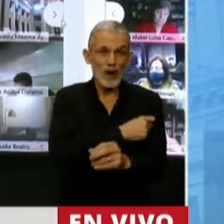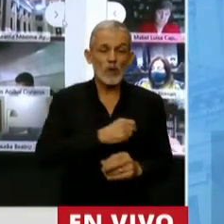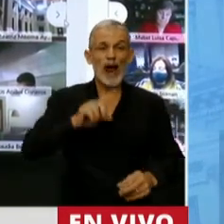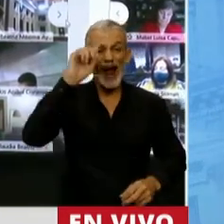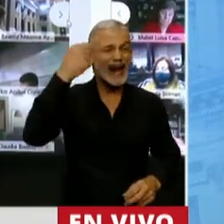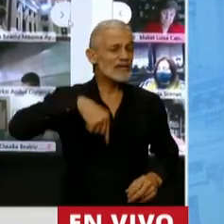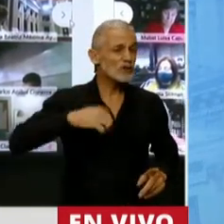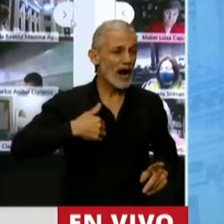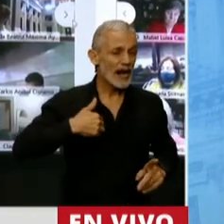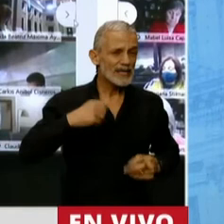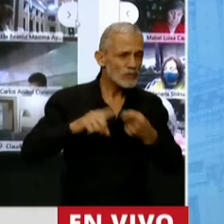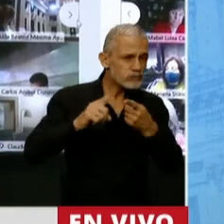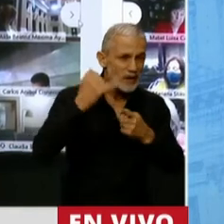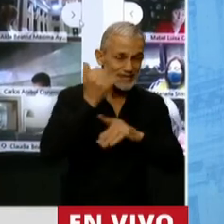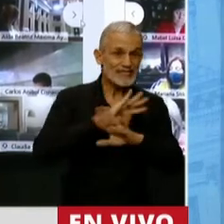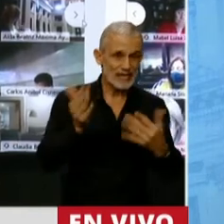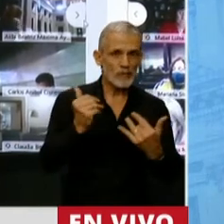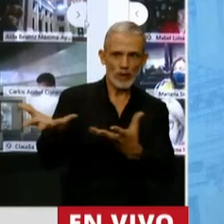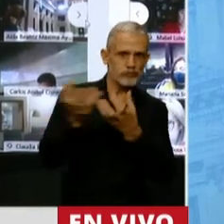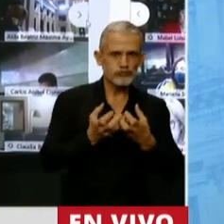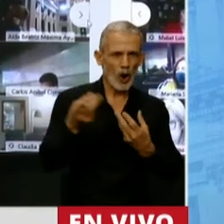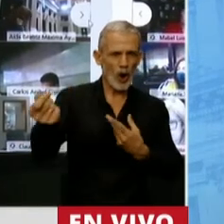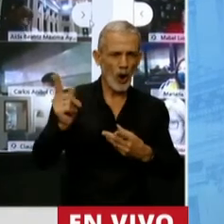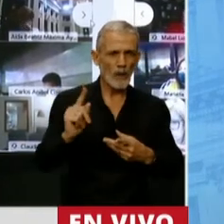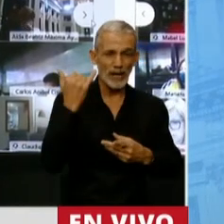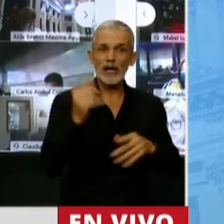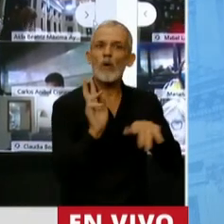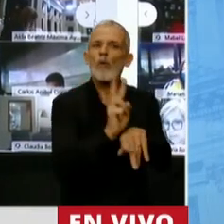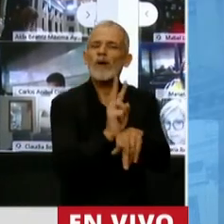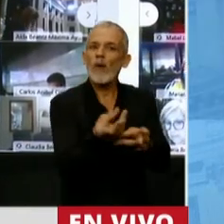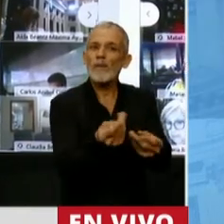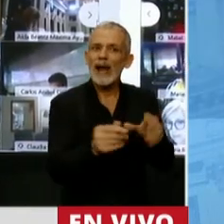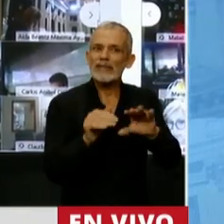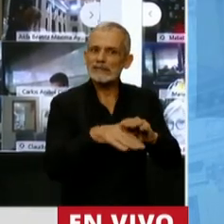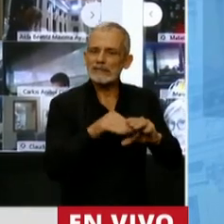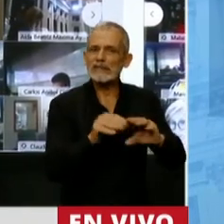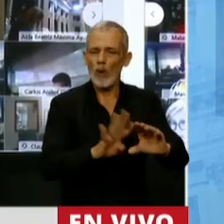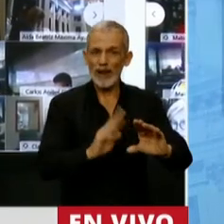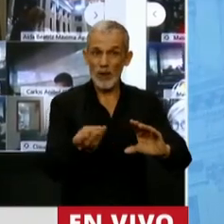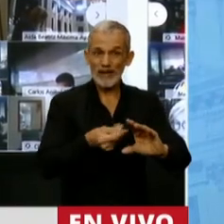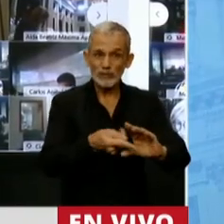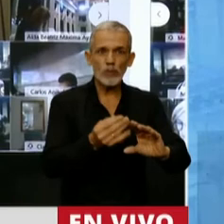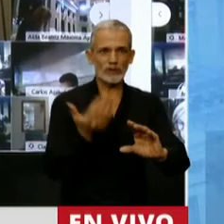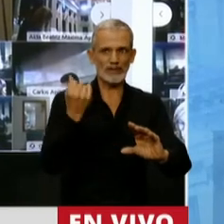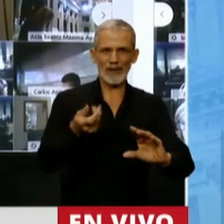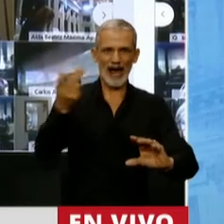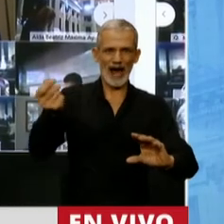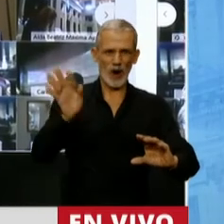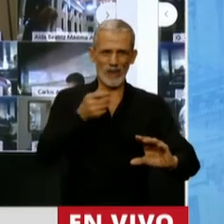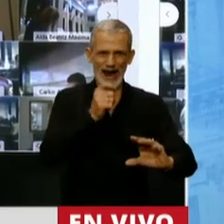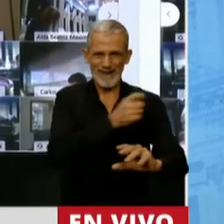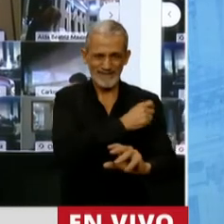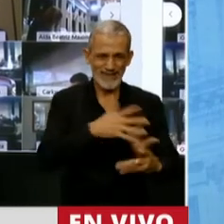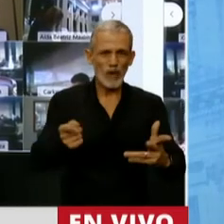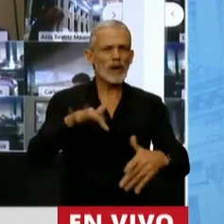Argentina no solo ha hecho todo para poder acceder a ella, sino que está preservando los recursos presupuestando una vacuna que obviamente